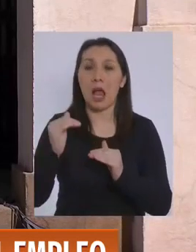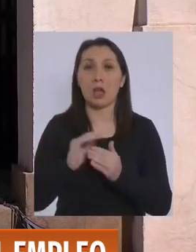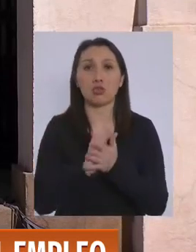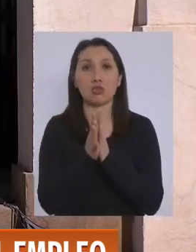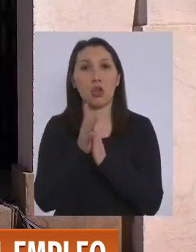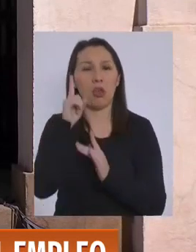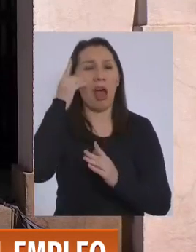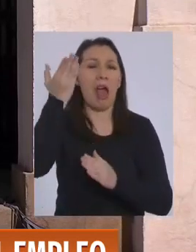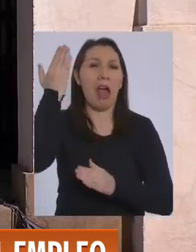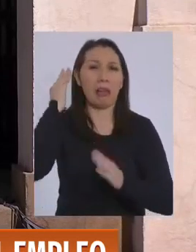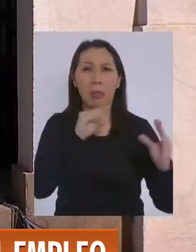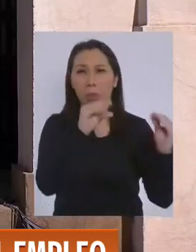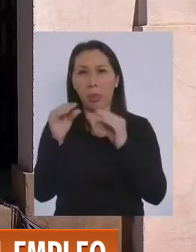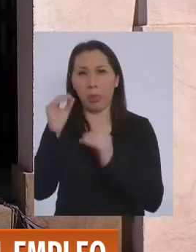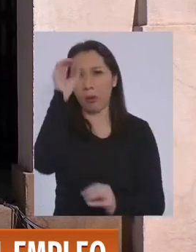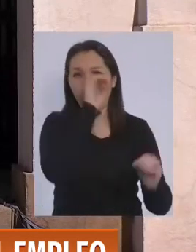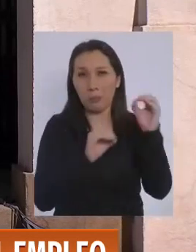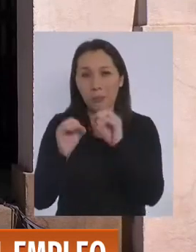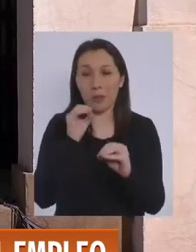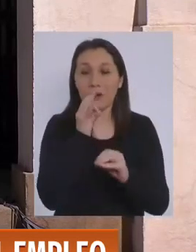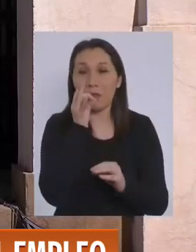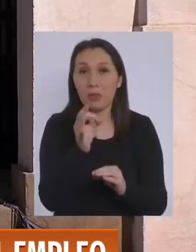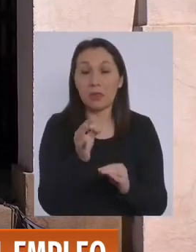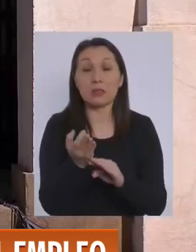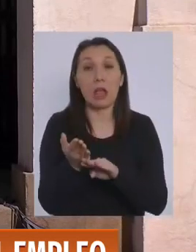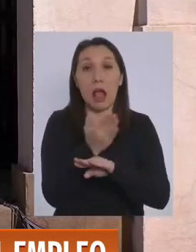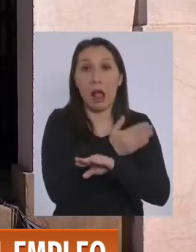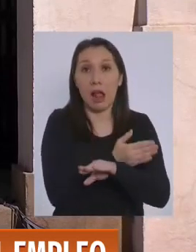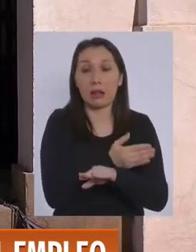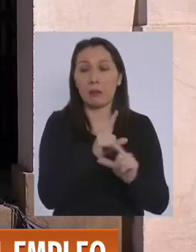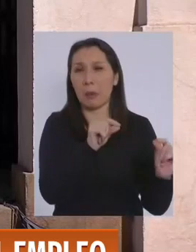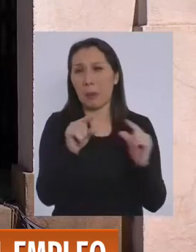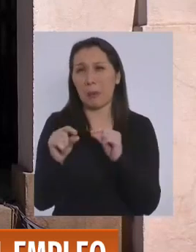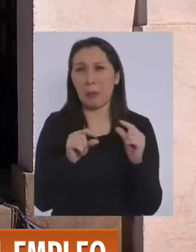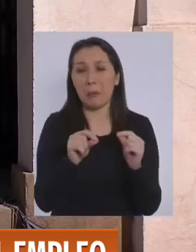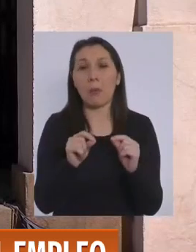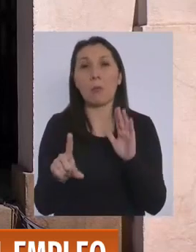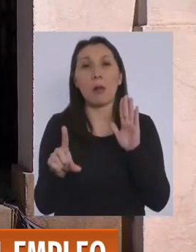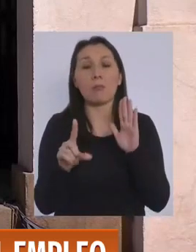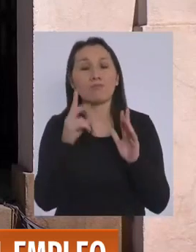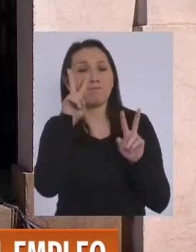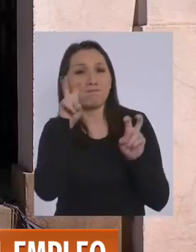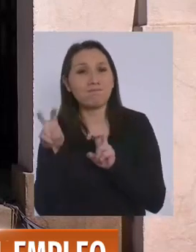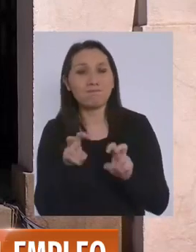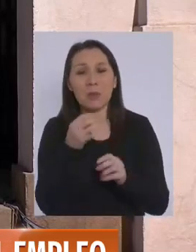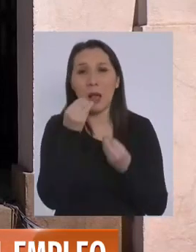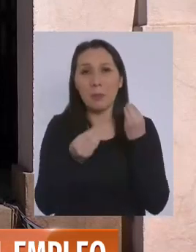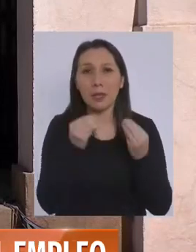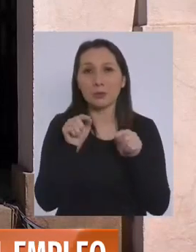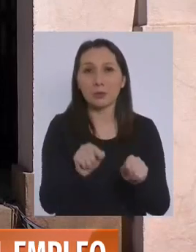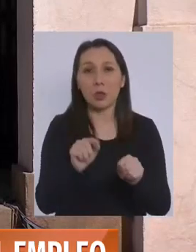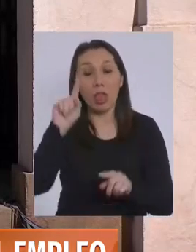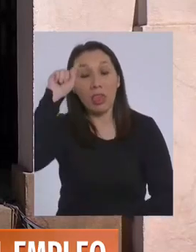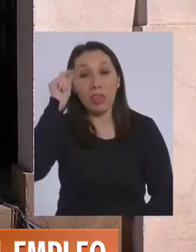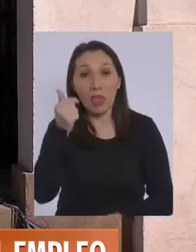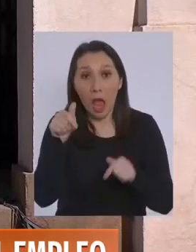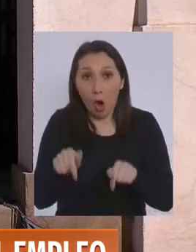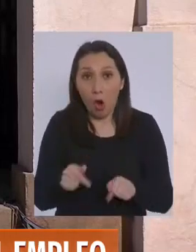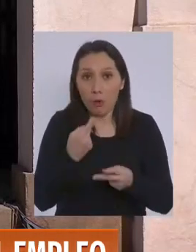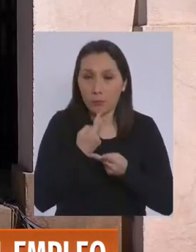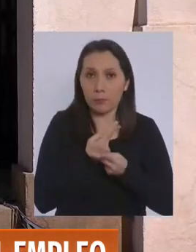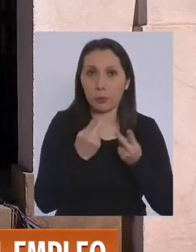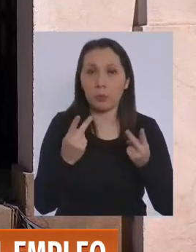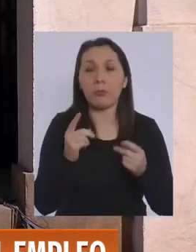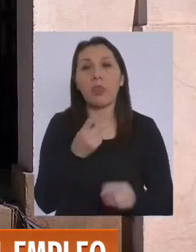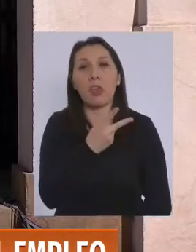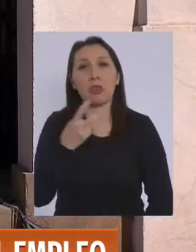las especulaciones y de todas las opiniones que hubo previamente al alero de la discusión de esta iniciativa que hoy día presentamos. Se